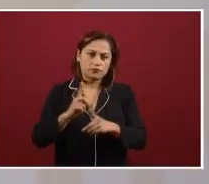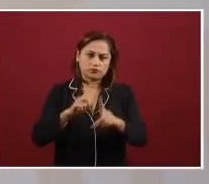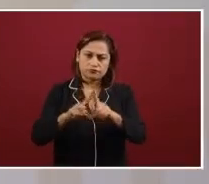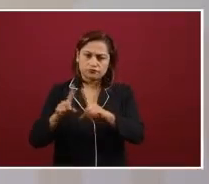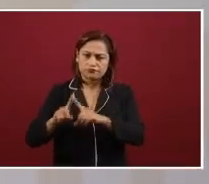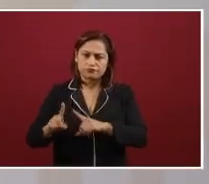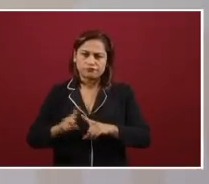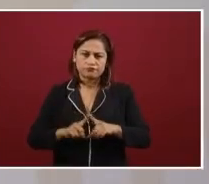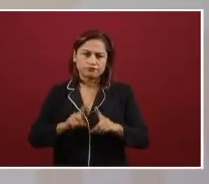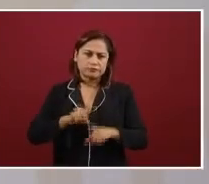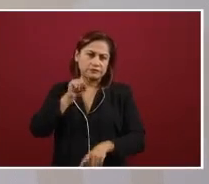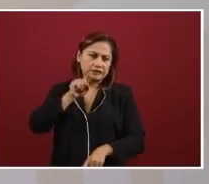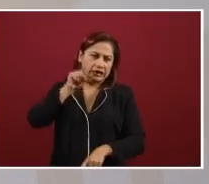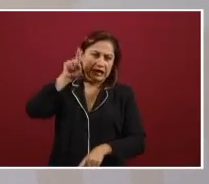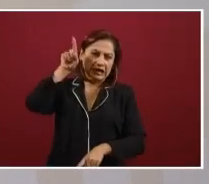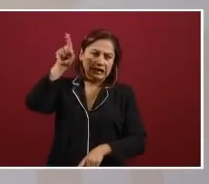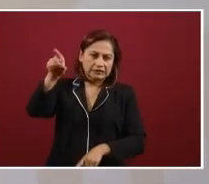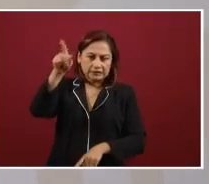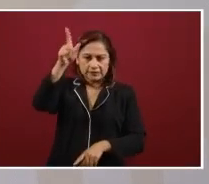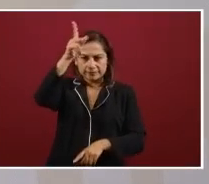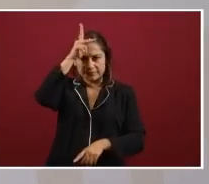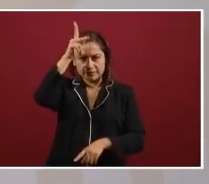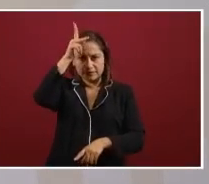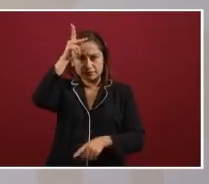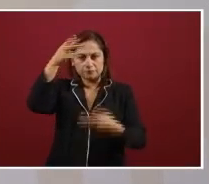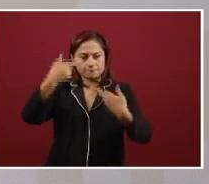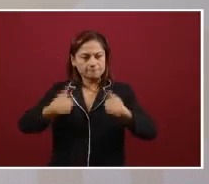están en Perú representándonos.